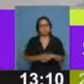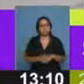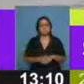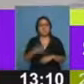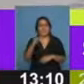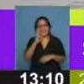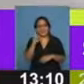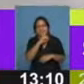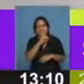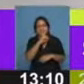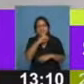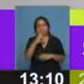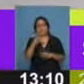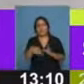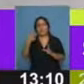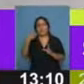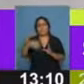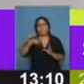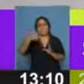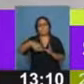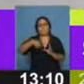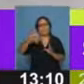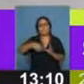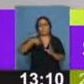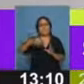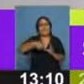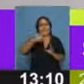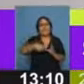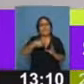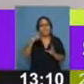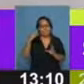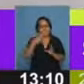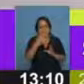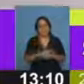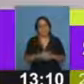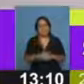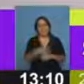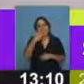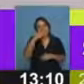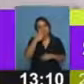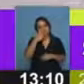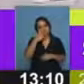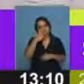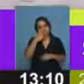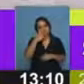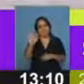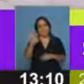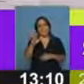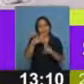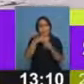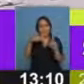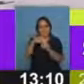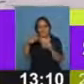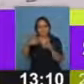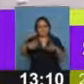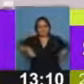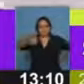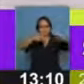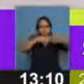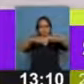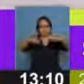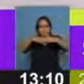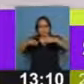máquina de cemento, que como verás allá atrás, y con eso lo que vamos a hacer después previamente es distribuirlas hasta la mitad de cada baldes y llenarlas con cemento